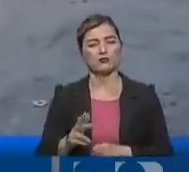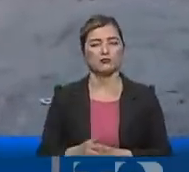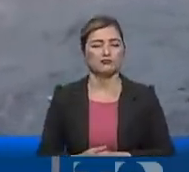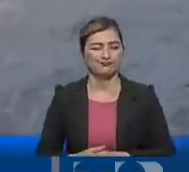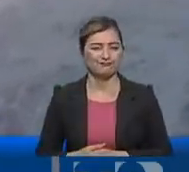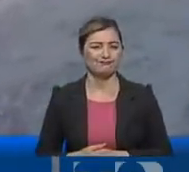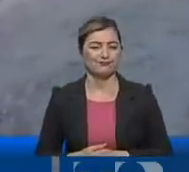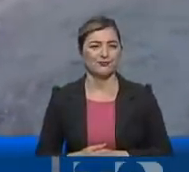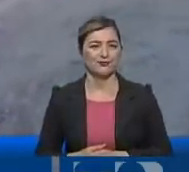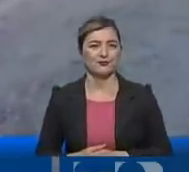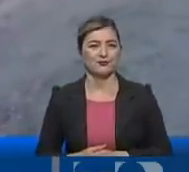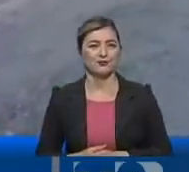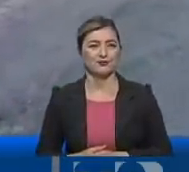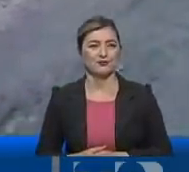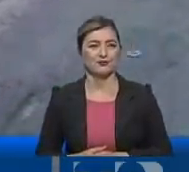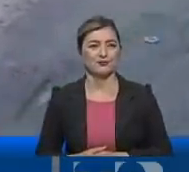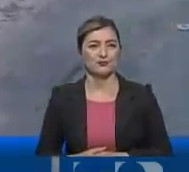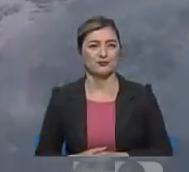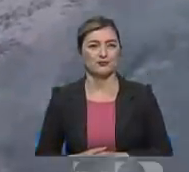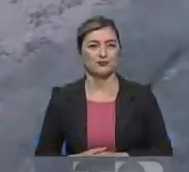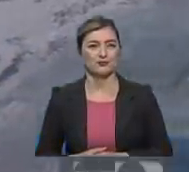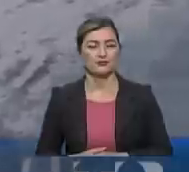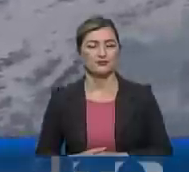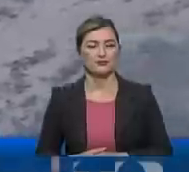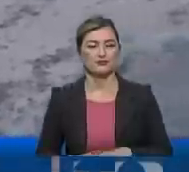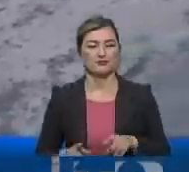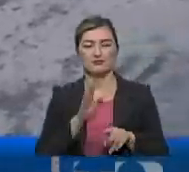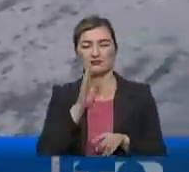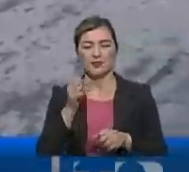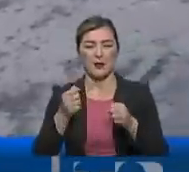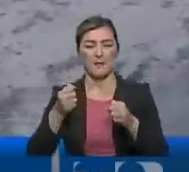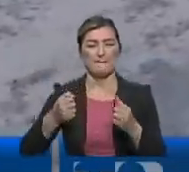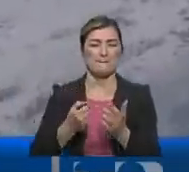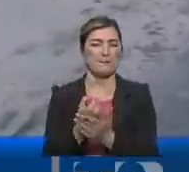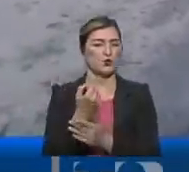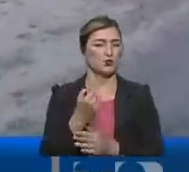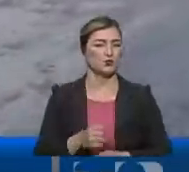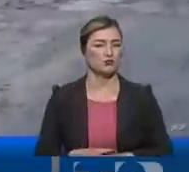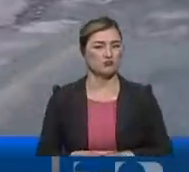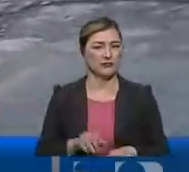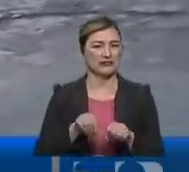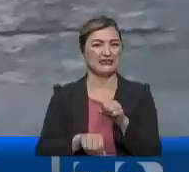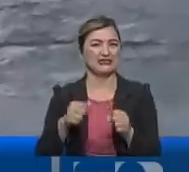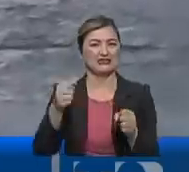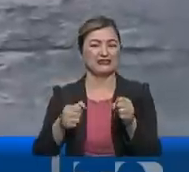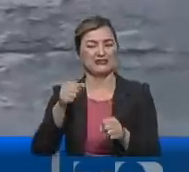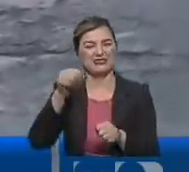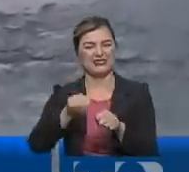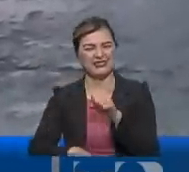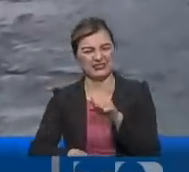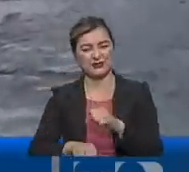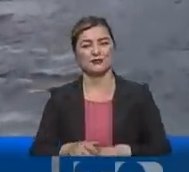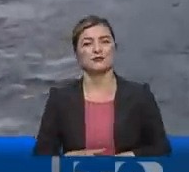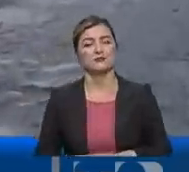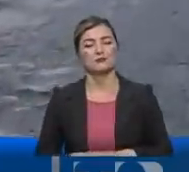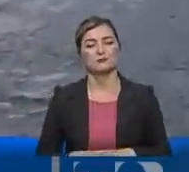este reductor de velocidad y en varias ocasiones se han generado accidentes de tránsito, daños en vehículos. Voy a conversar con una de